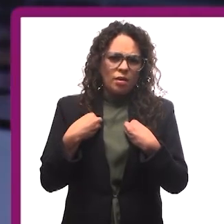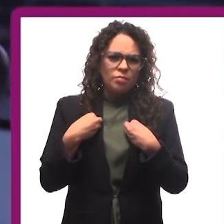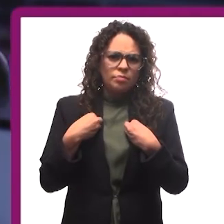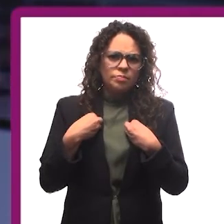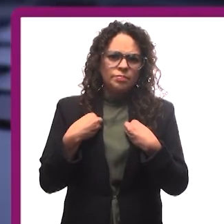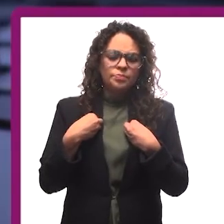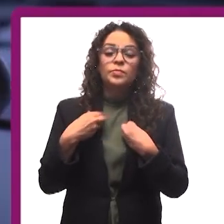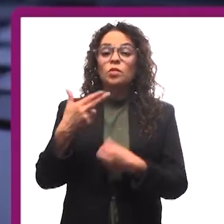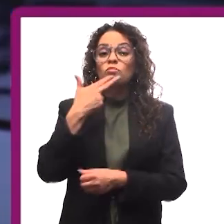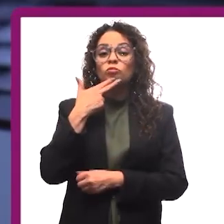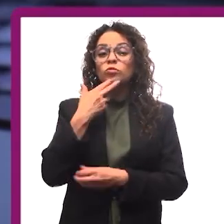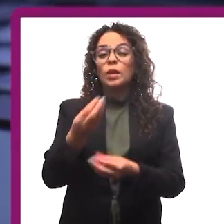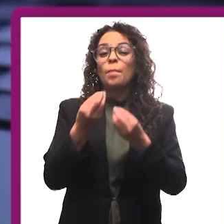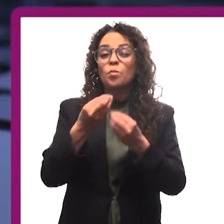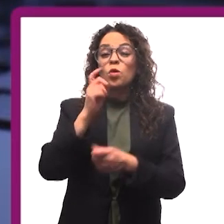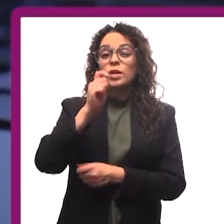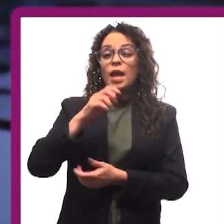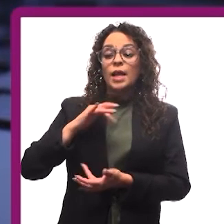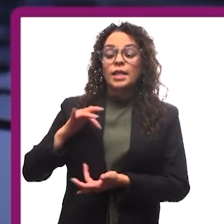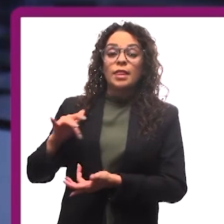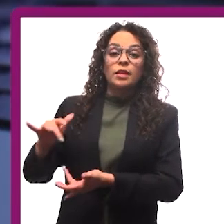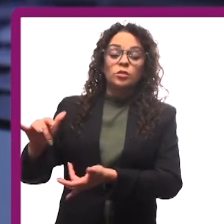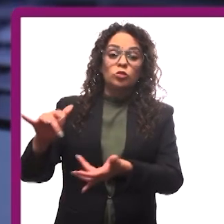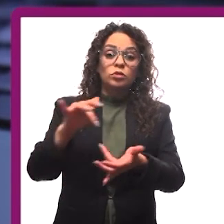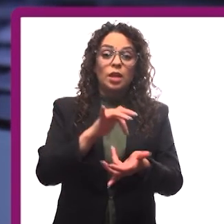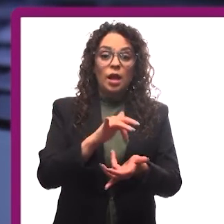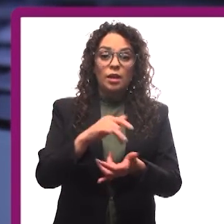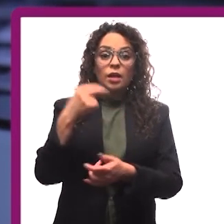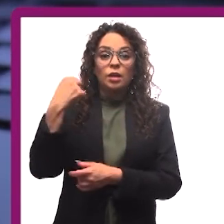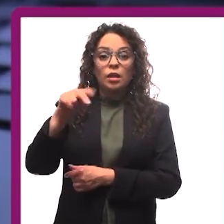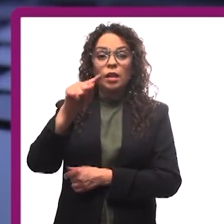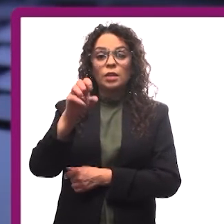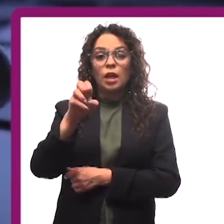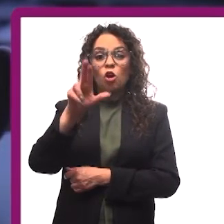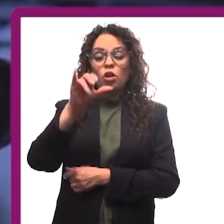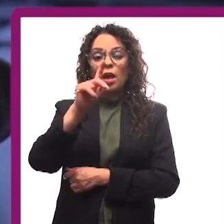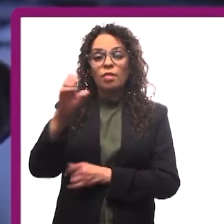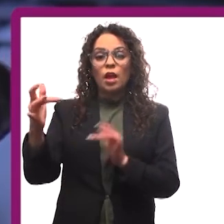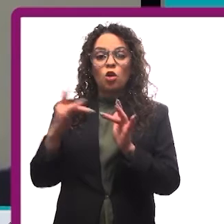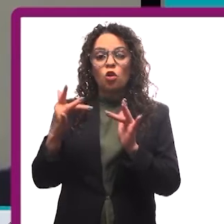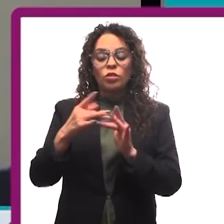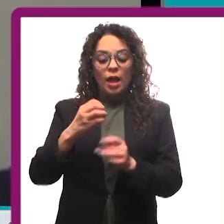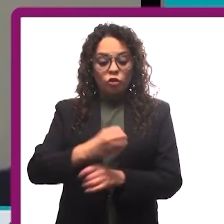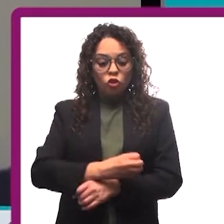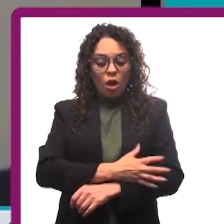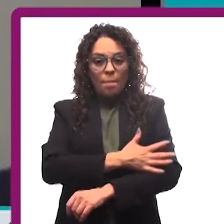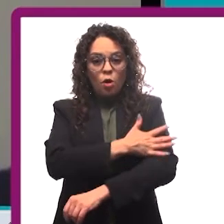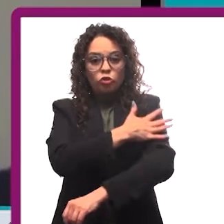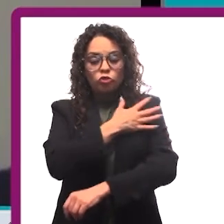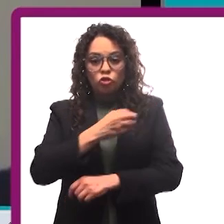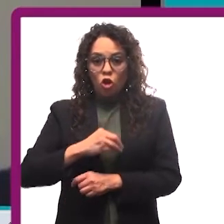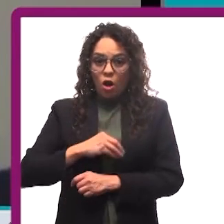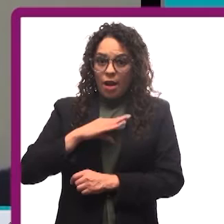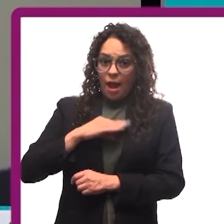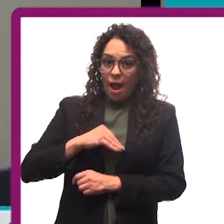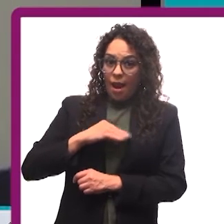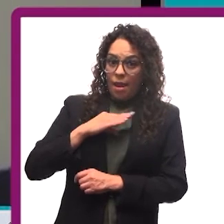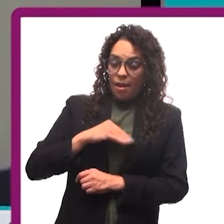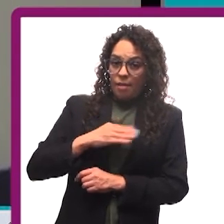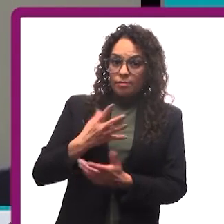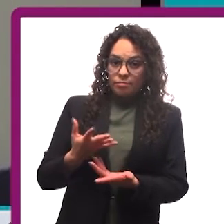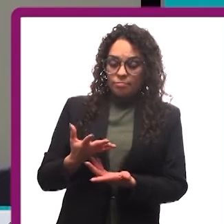del uso de las redes sociales. Se hizo hace algunos años y se llama la teoría del contagio emocional. Y lo